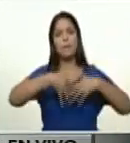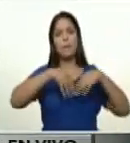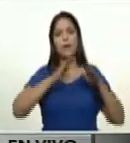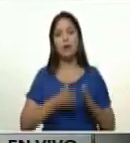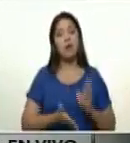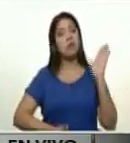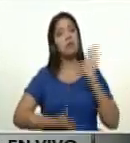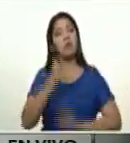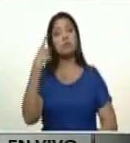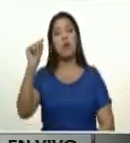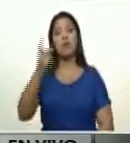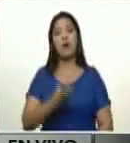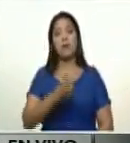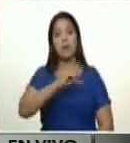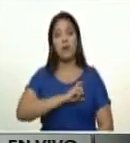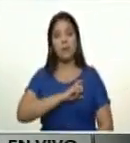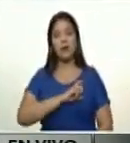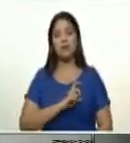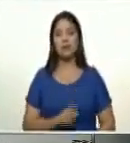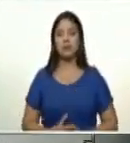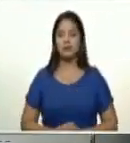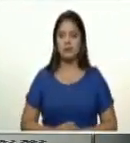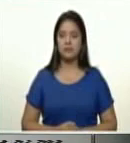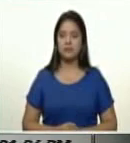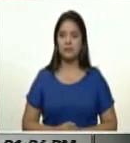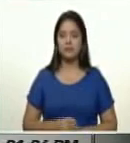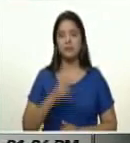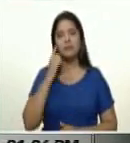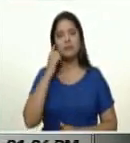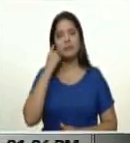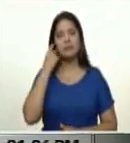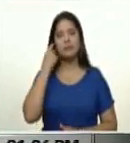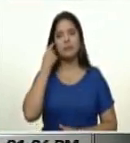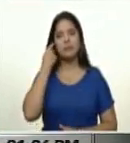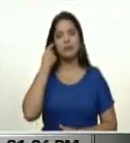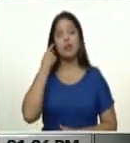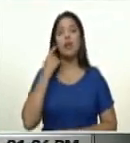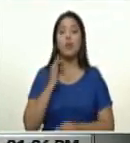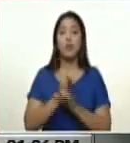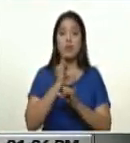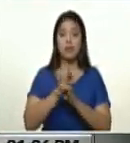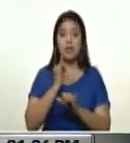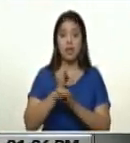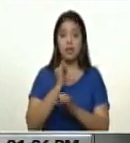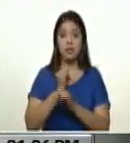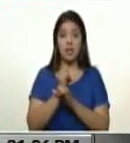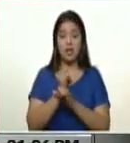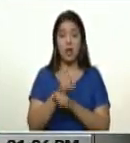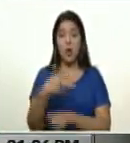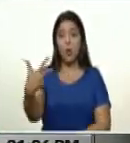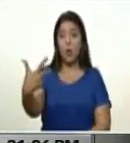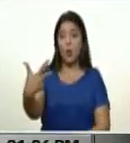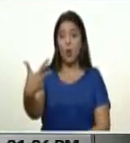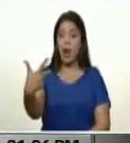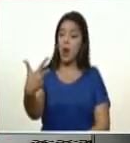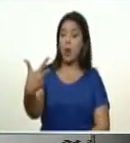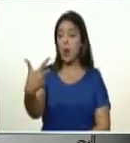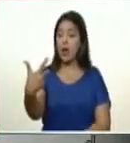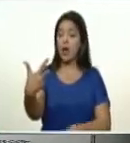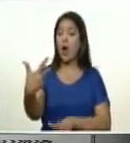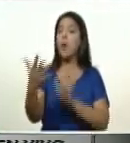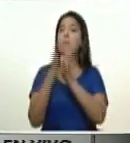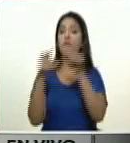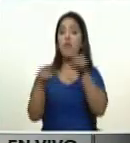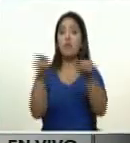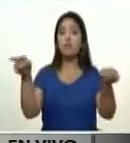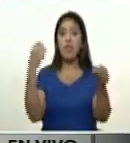fue para España. Nacional de España. Y vía Skype se comunicó con los trabajadores y le dijo: cierren las puertas